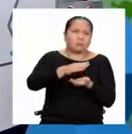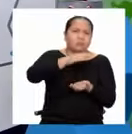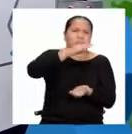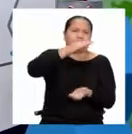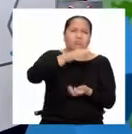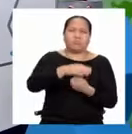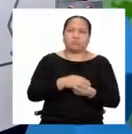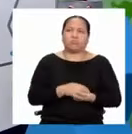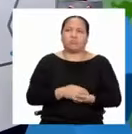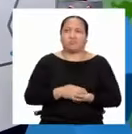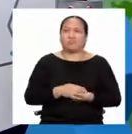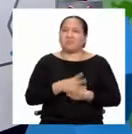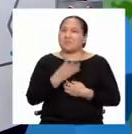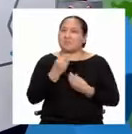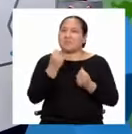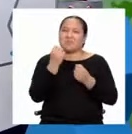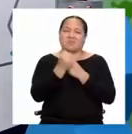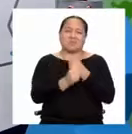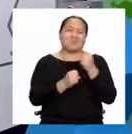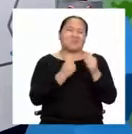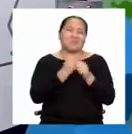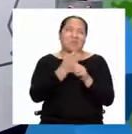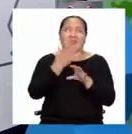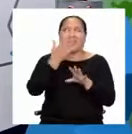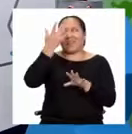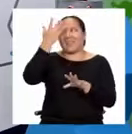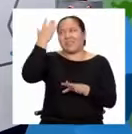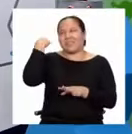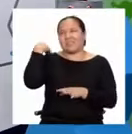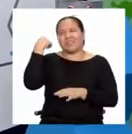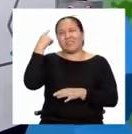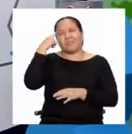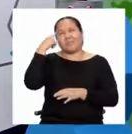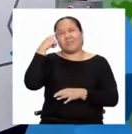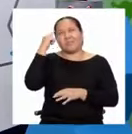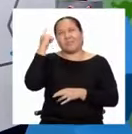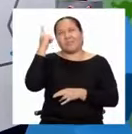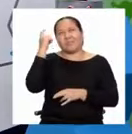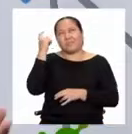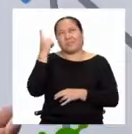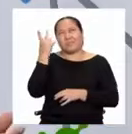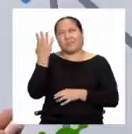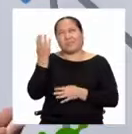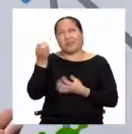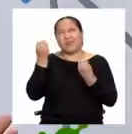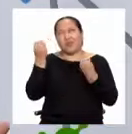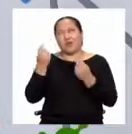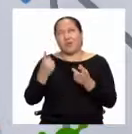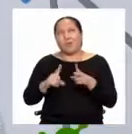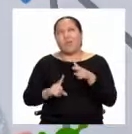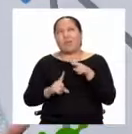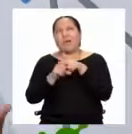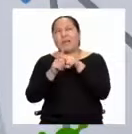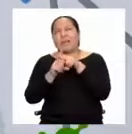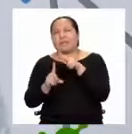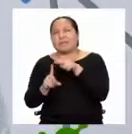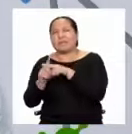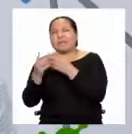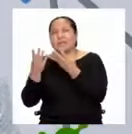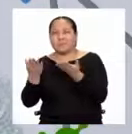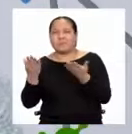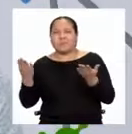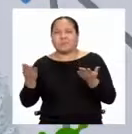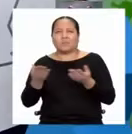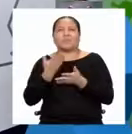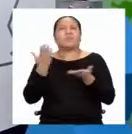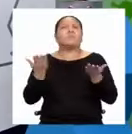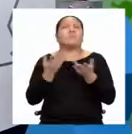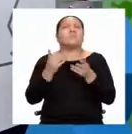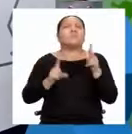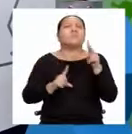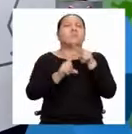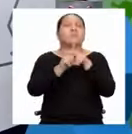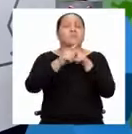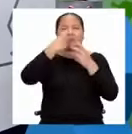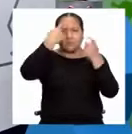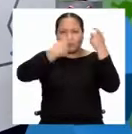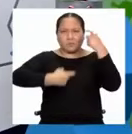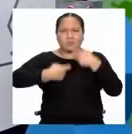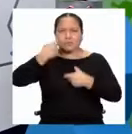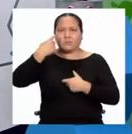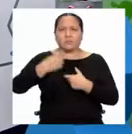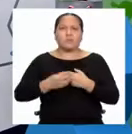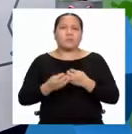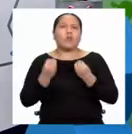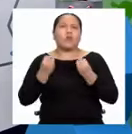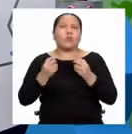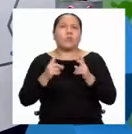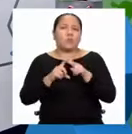Desde hace años el ser humano se pregunta por el origen de las cosas. ¿De dónde venimos todos nosotros? ¿Cómo es que empezó la